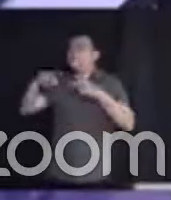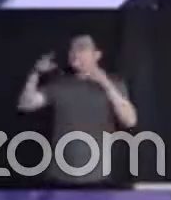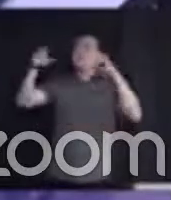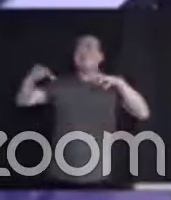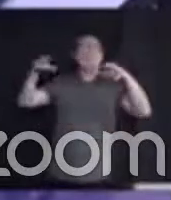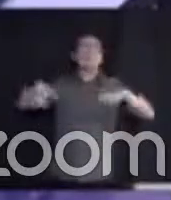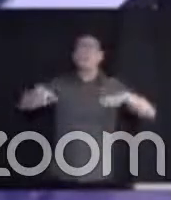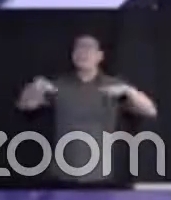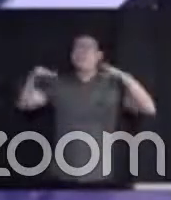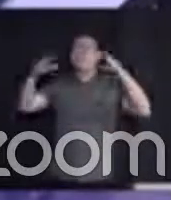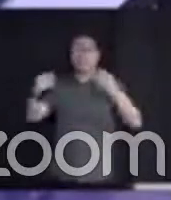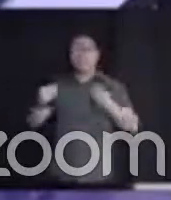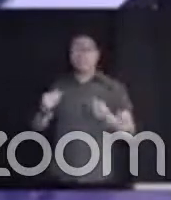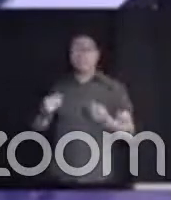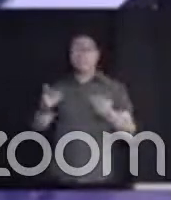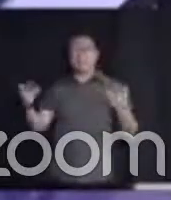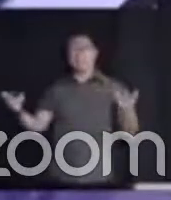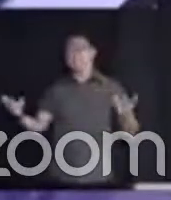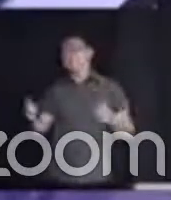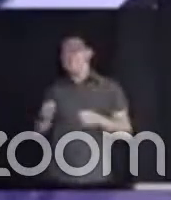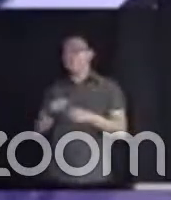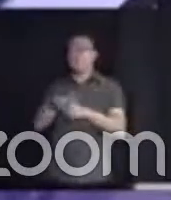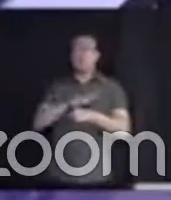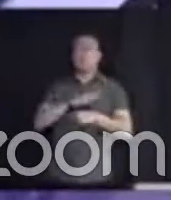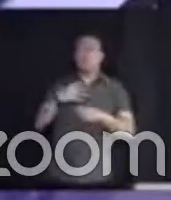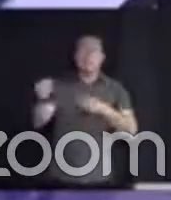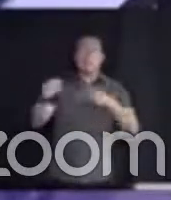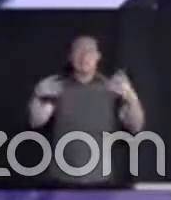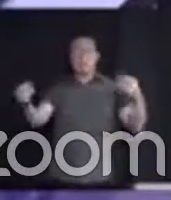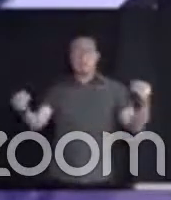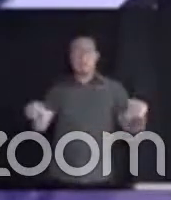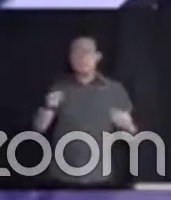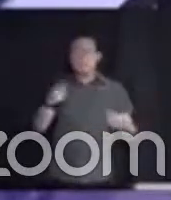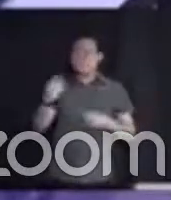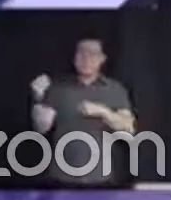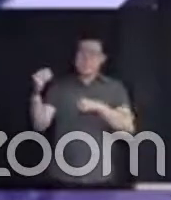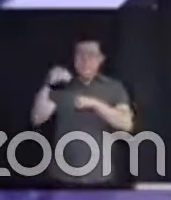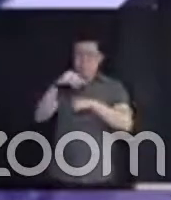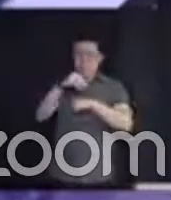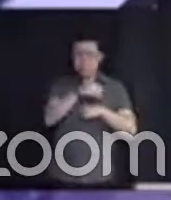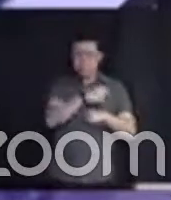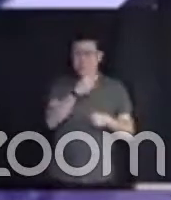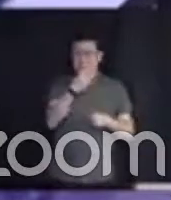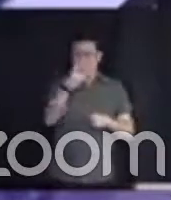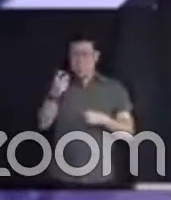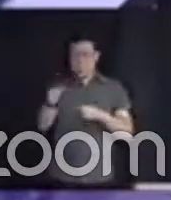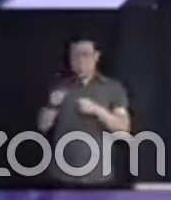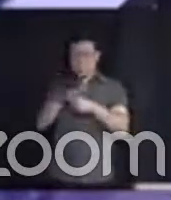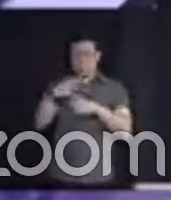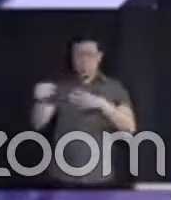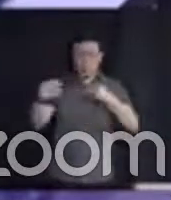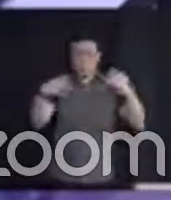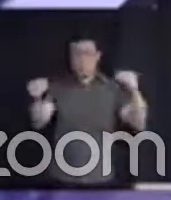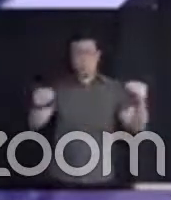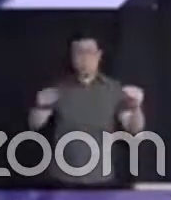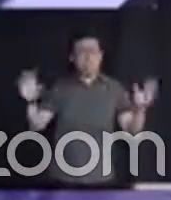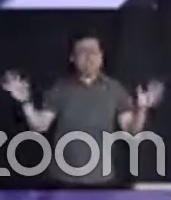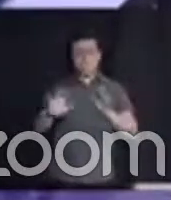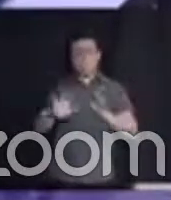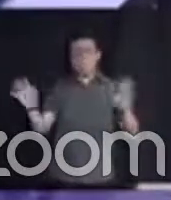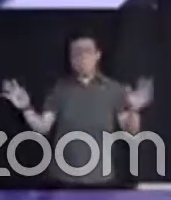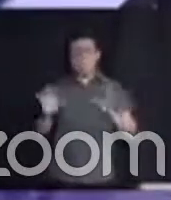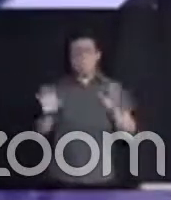muy fuerte. Ay, caray. Digo, la pandemia. No utilicen la pinche pandemia como excusa, por el amor de